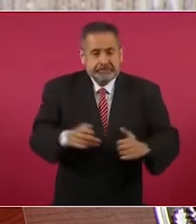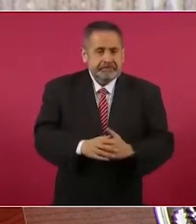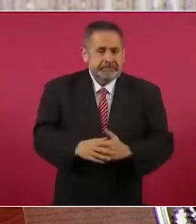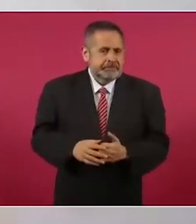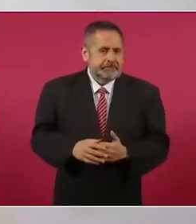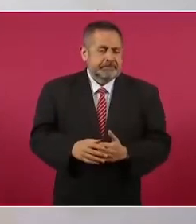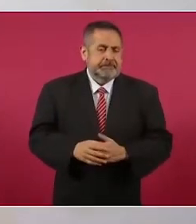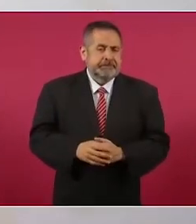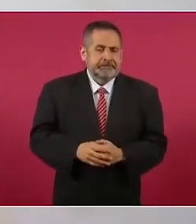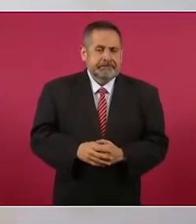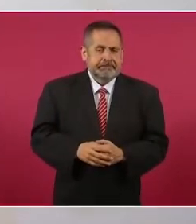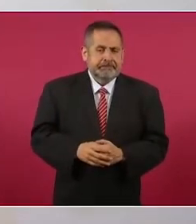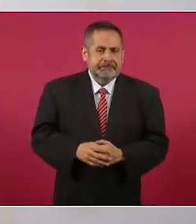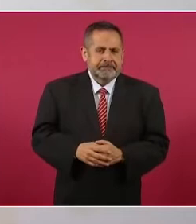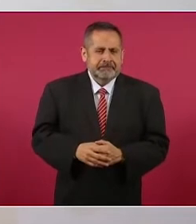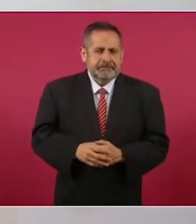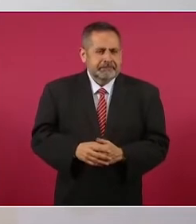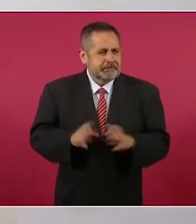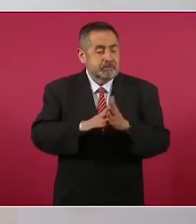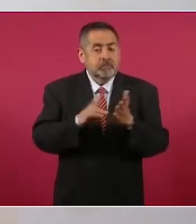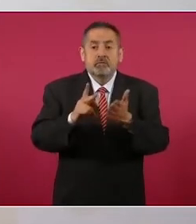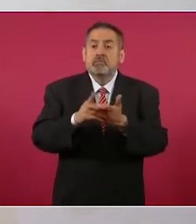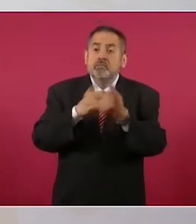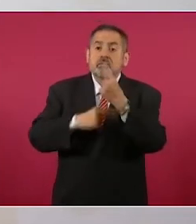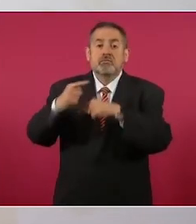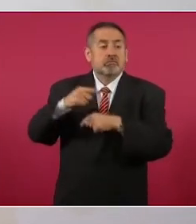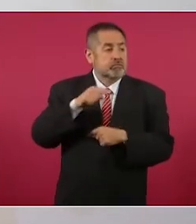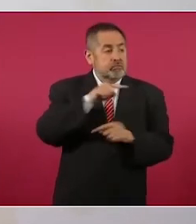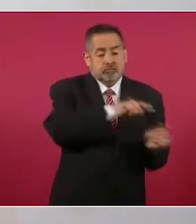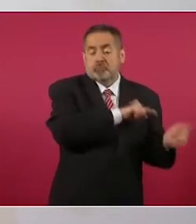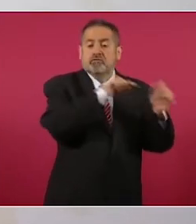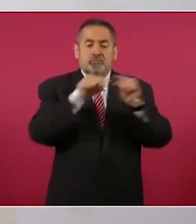¿cómo van a regresar